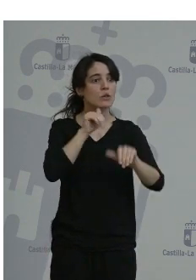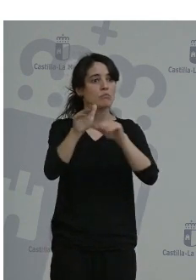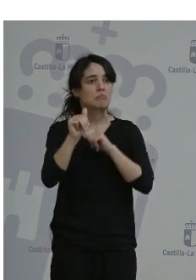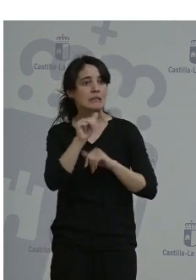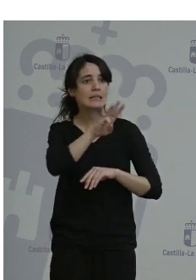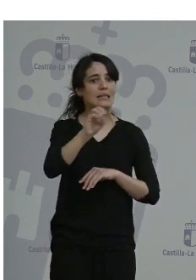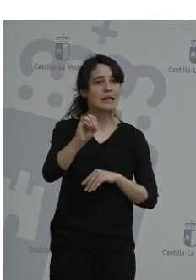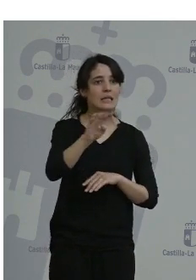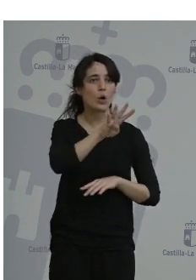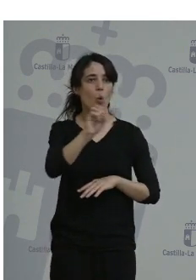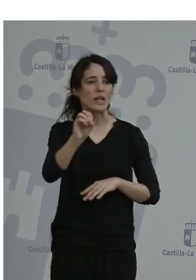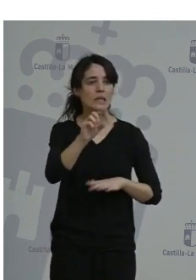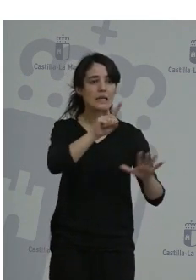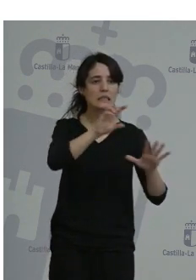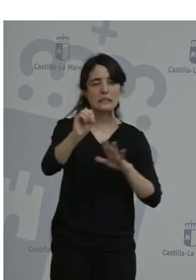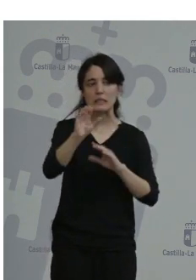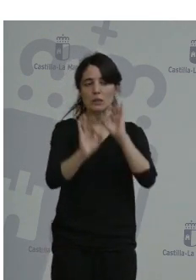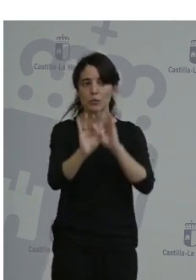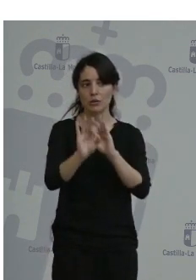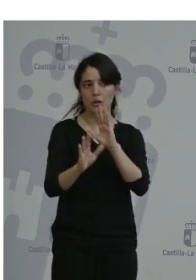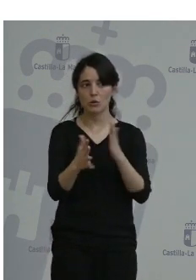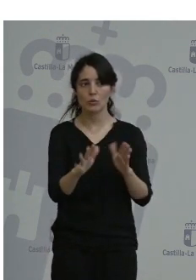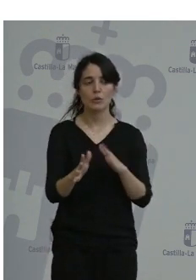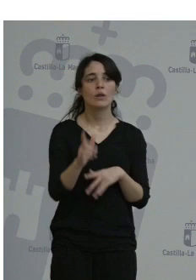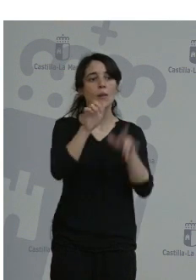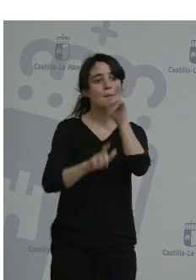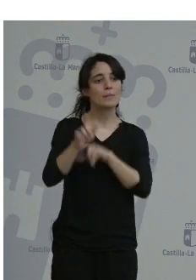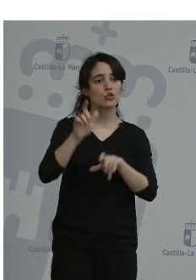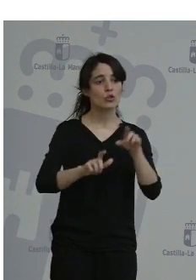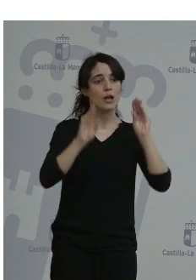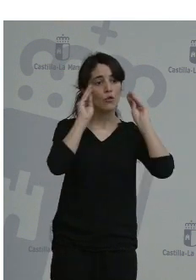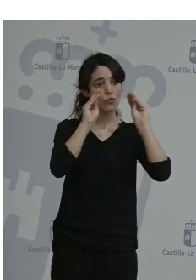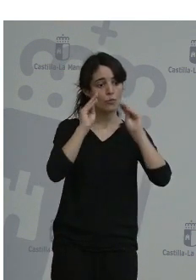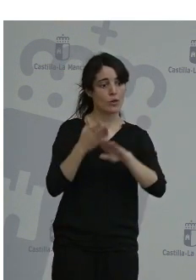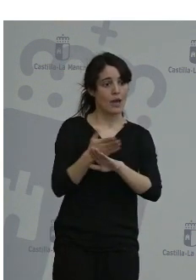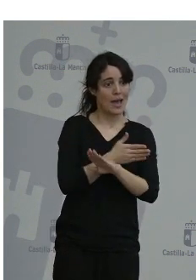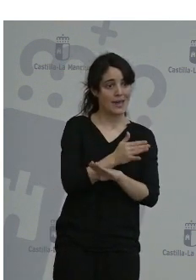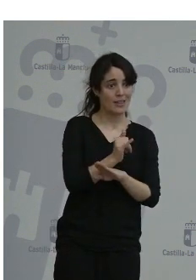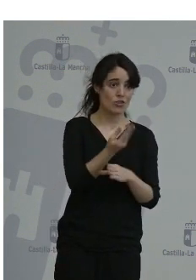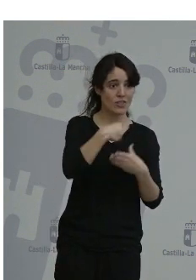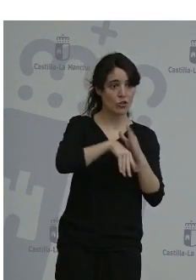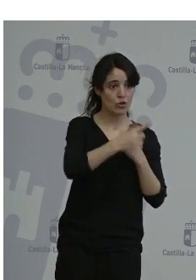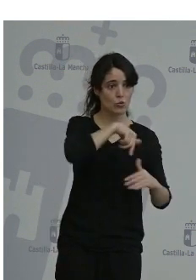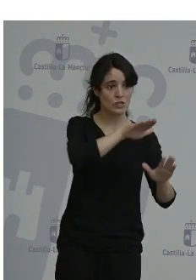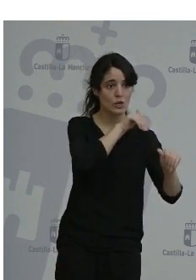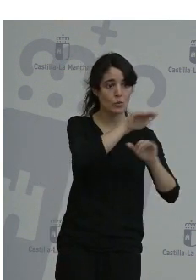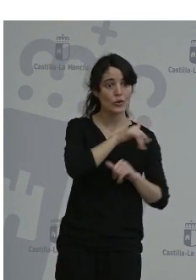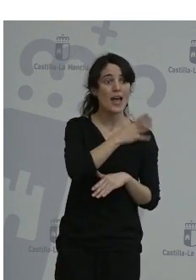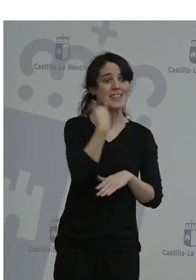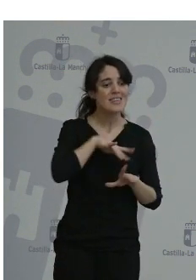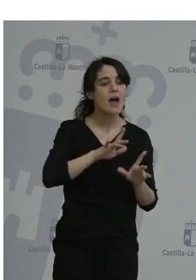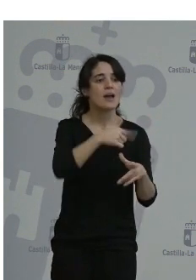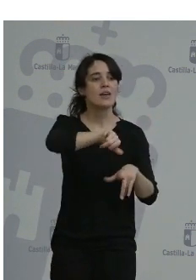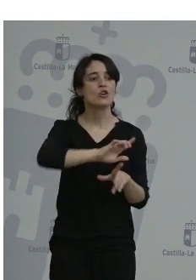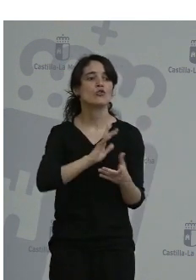40, hasta el 60% del personal formado con estas convocatorias han encontrado un empleo. Y muchas de ellas,